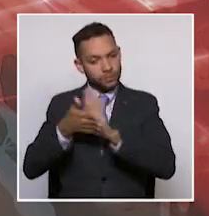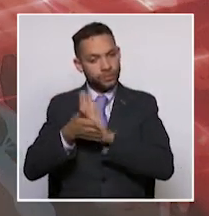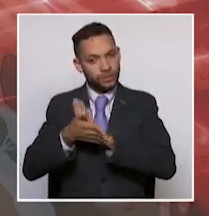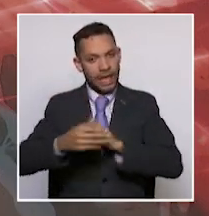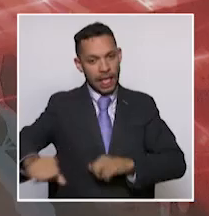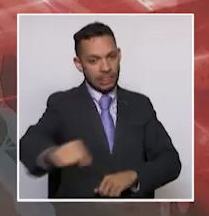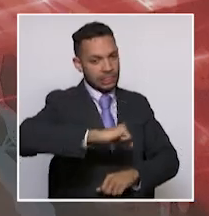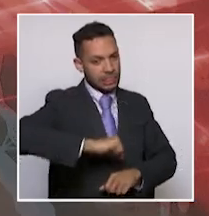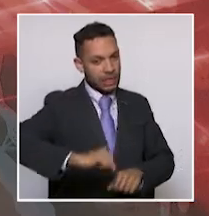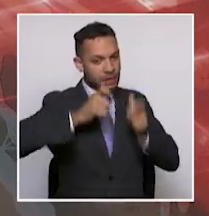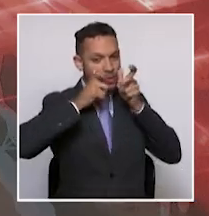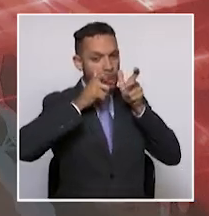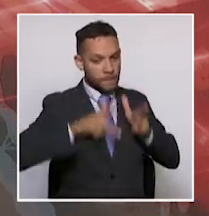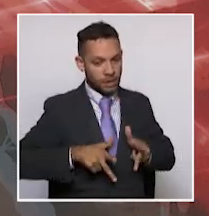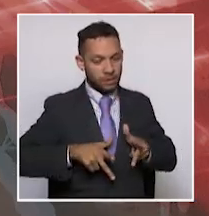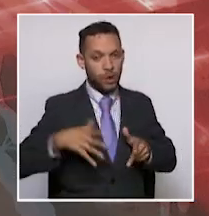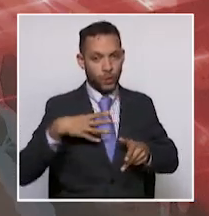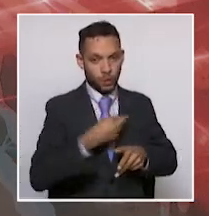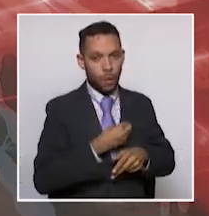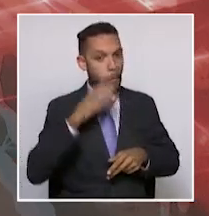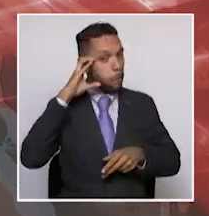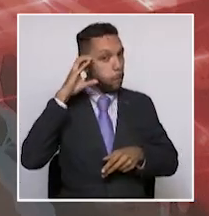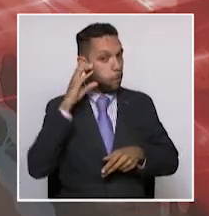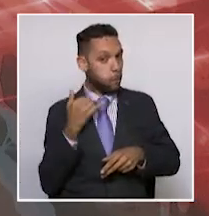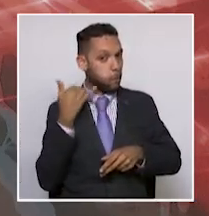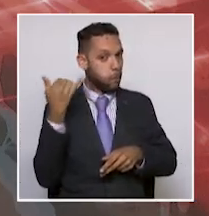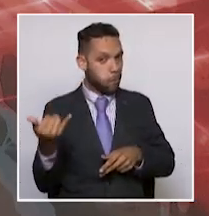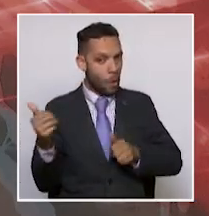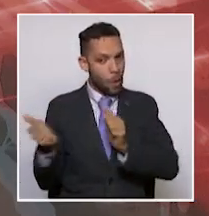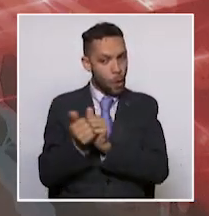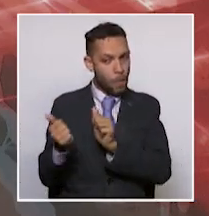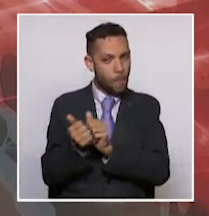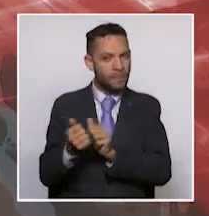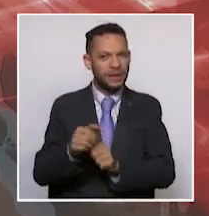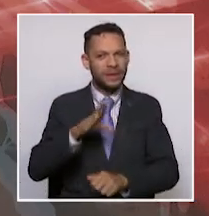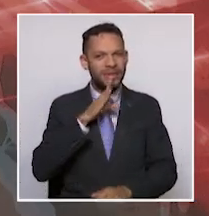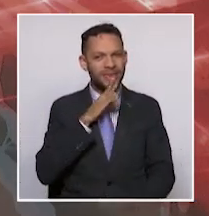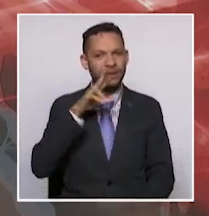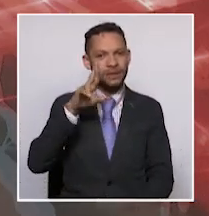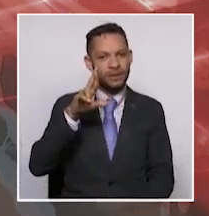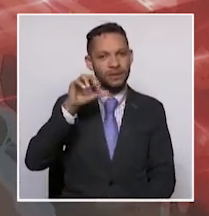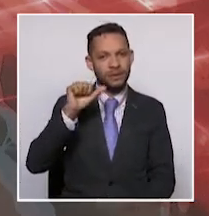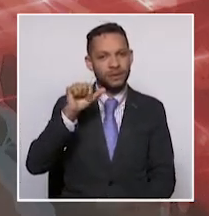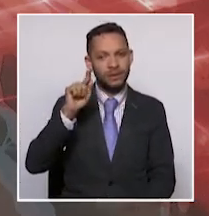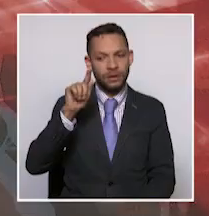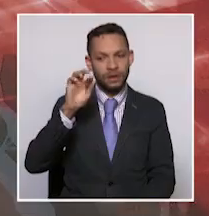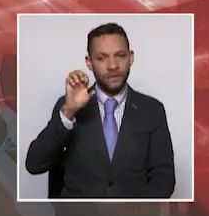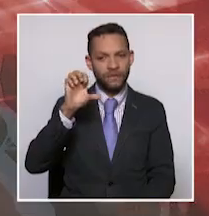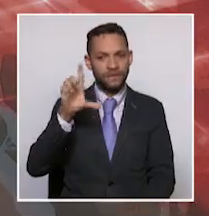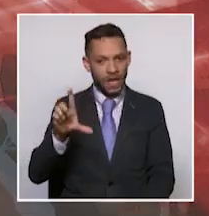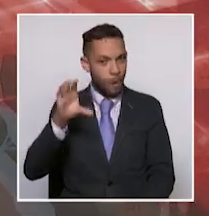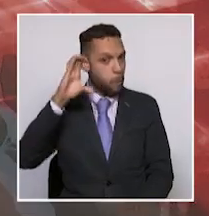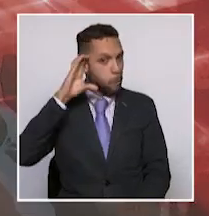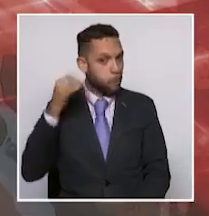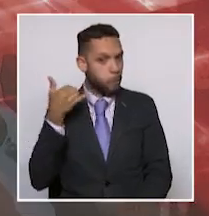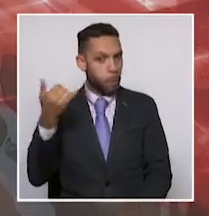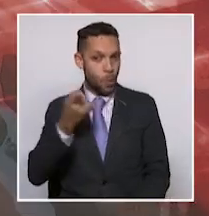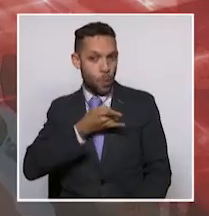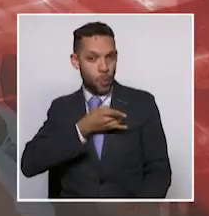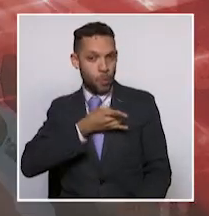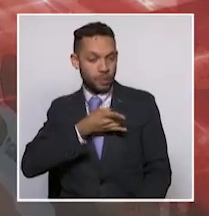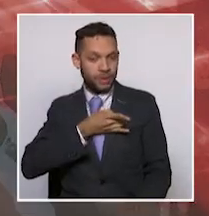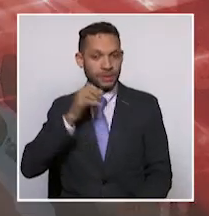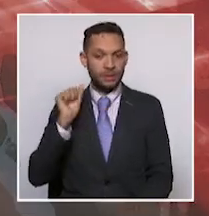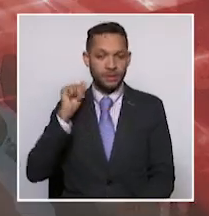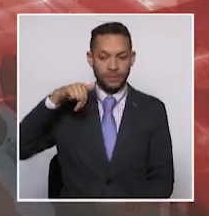Derechos Humanos. En estos momentos vamos en directo con nuestro compañero Rafael Montoya, quien se encuentra en la Universidad Área